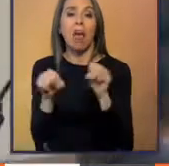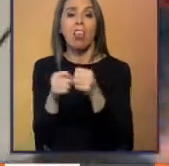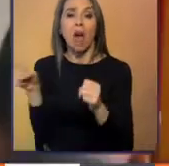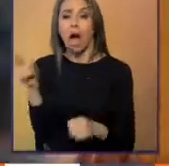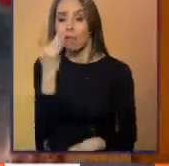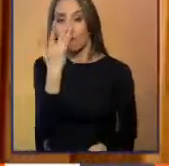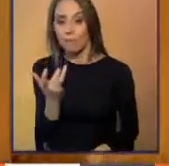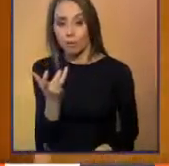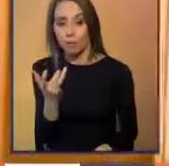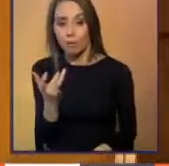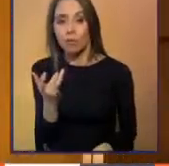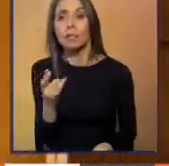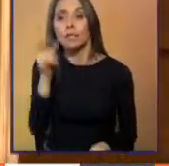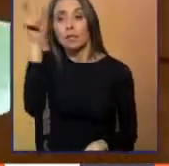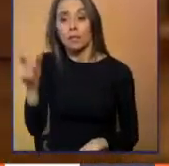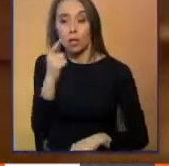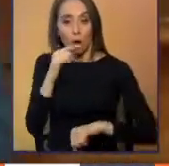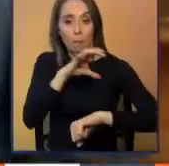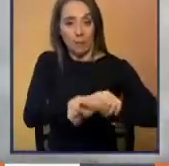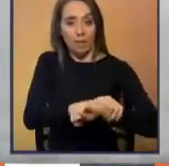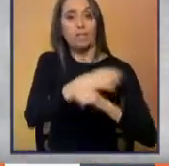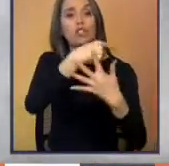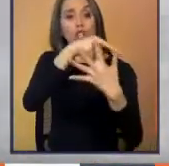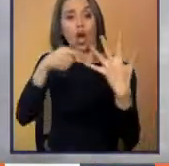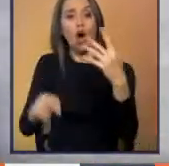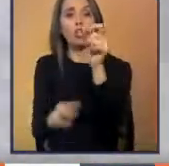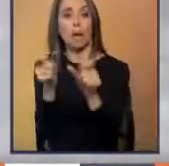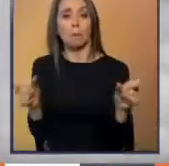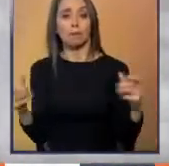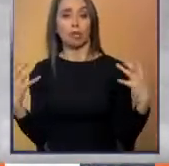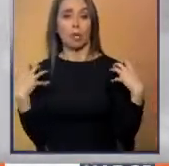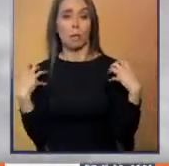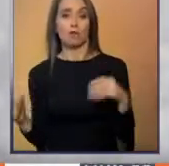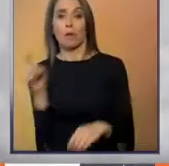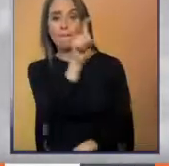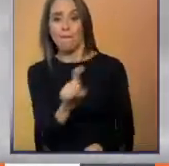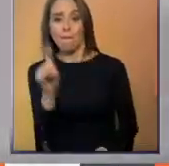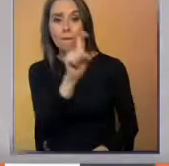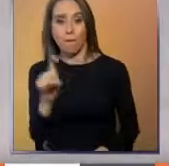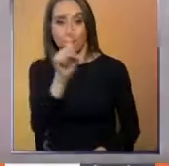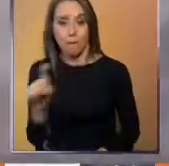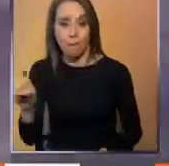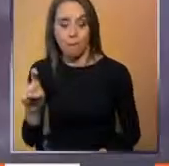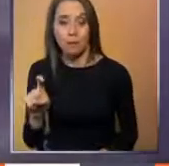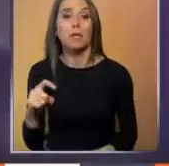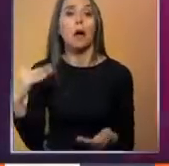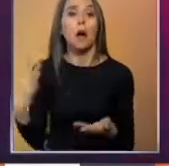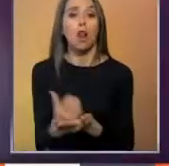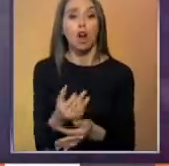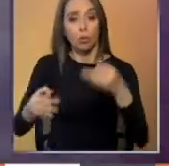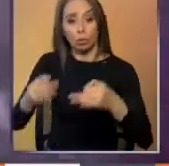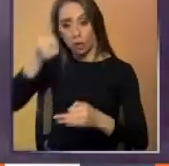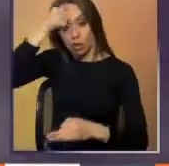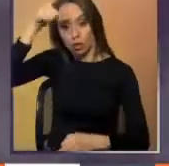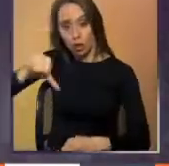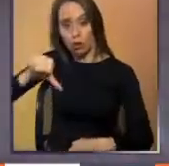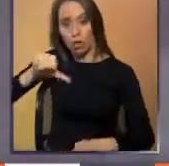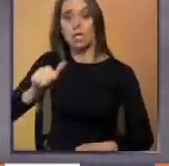calificados contra el detenido y otros quienes resulten responsables de esta acción, con el objetivo de lograr condenas efectivas.